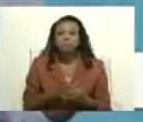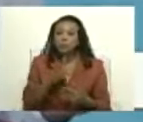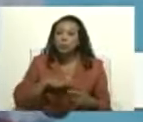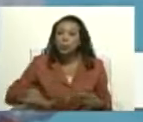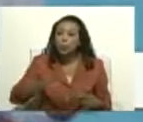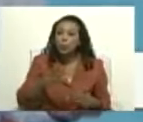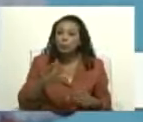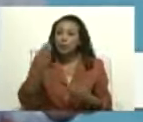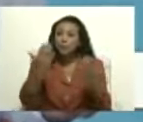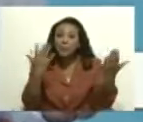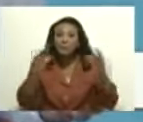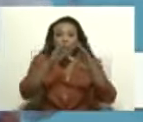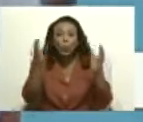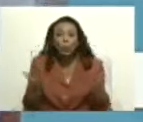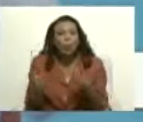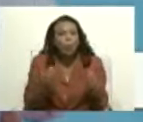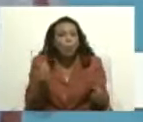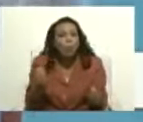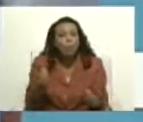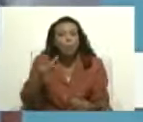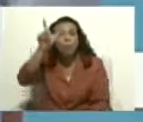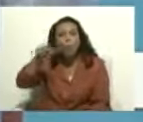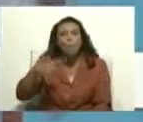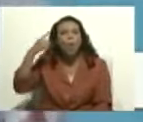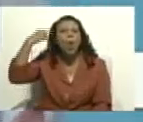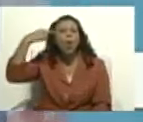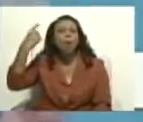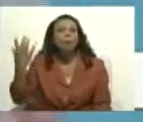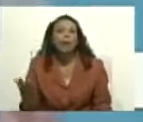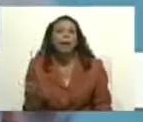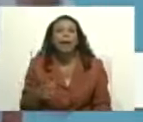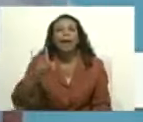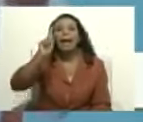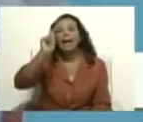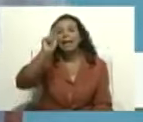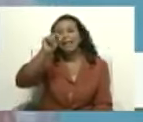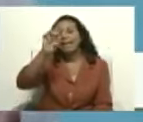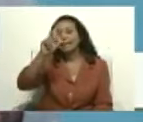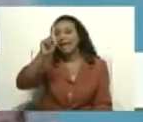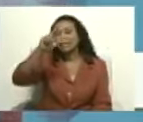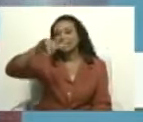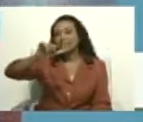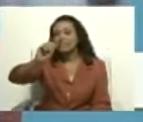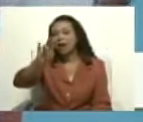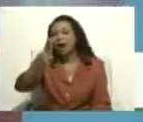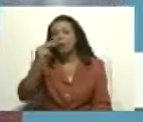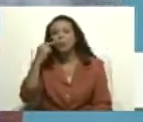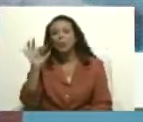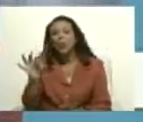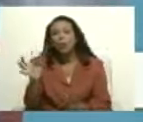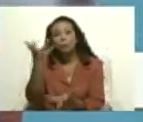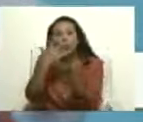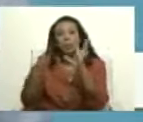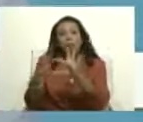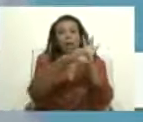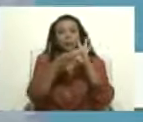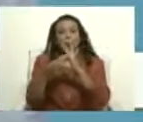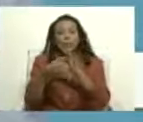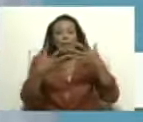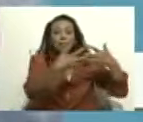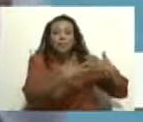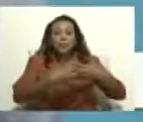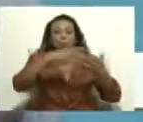Delante de nosotros mismos, un señor loco que se llama Netanyahu, que es capaz de atraer la alianza de los